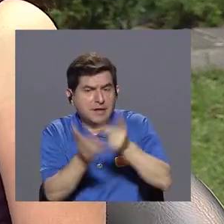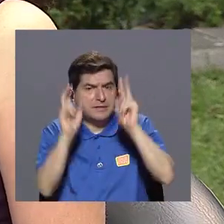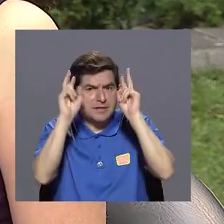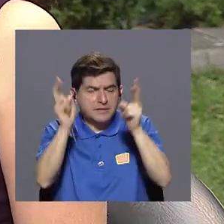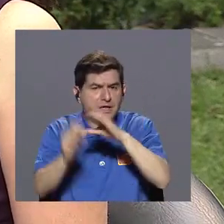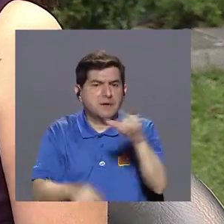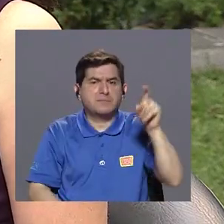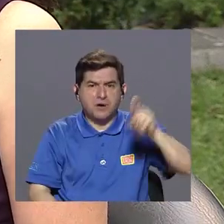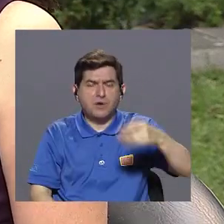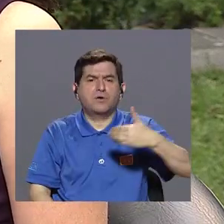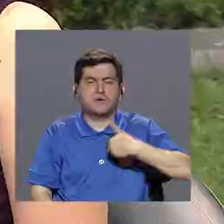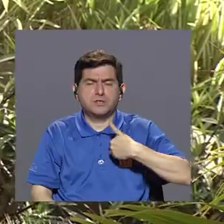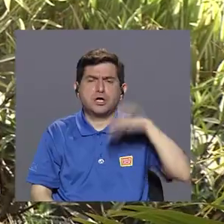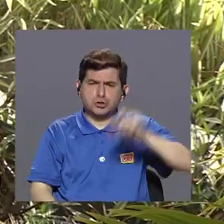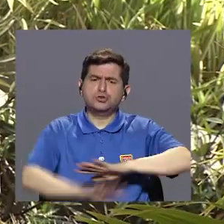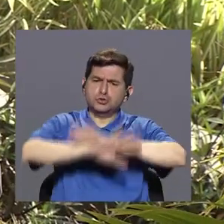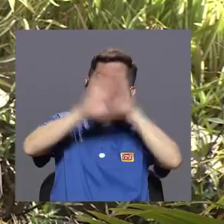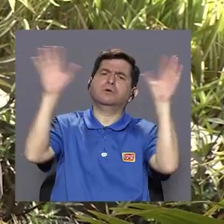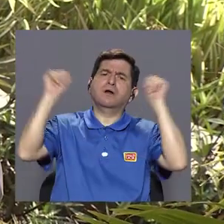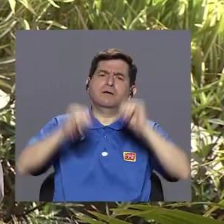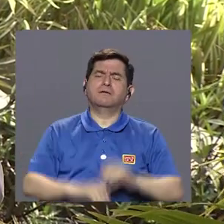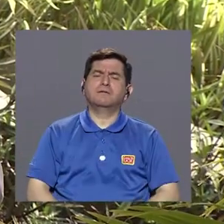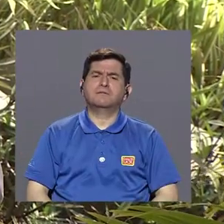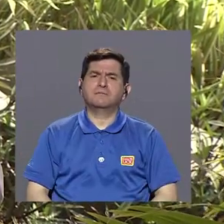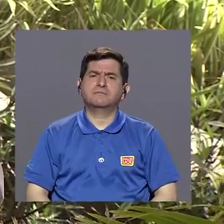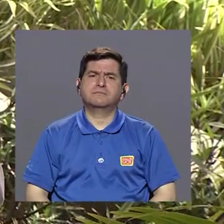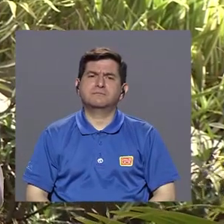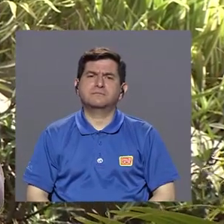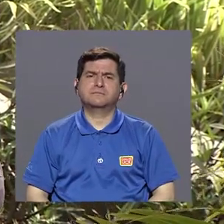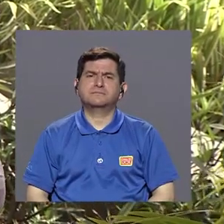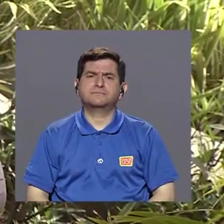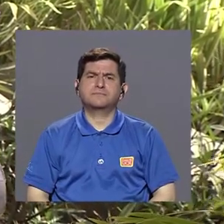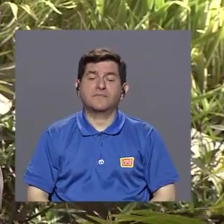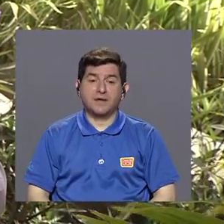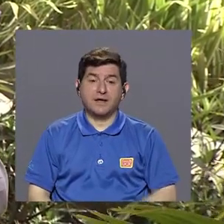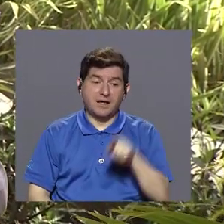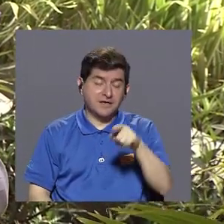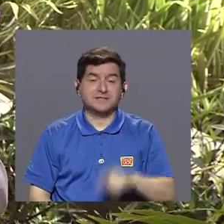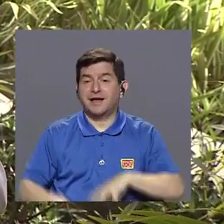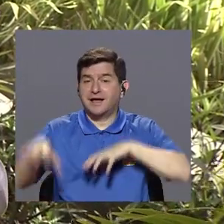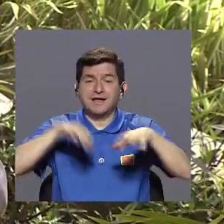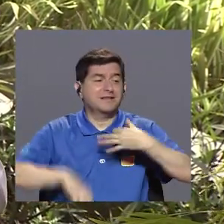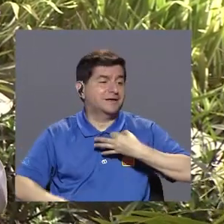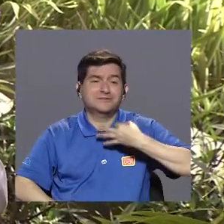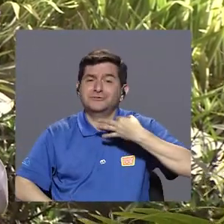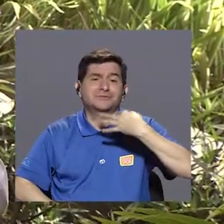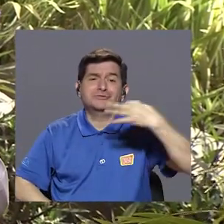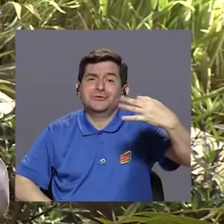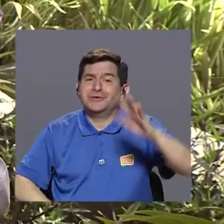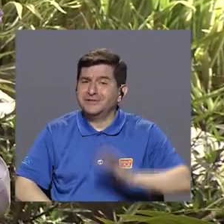ese tema o esa necesidad. Sí, claro, claro, eso es nuestro diario vivir.